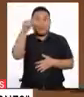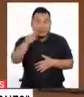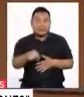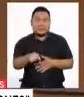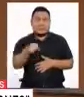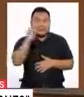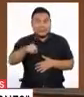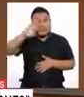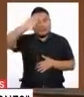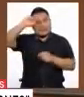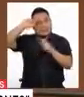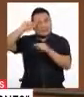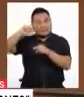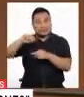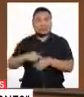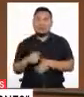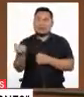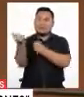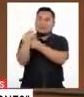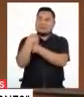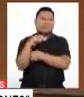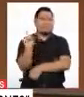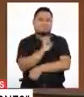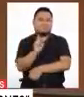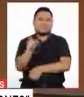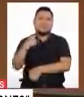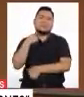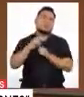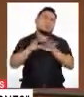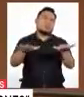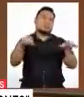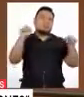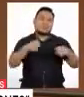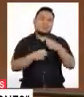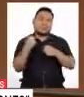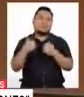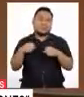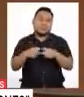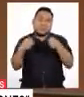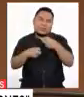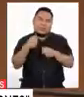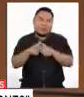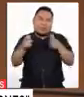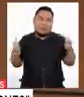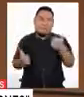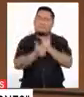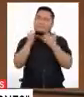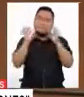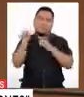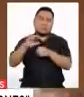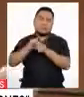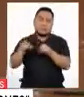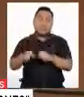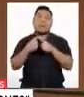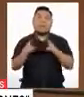enfermedad no nos va a vencer. ¿Hace daño? Sí hace daño, porque es muy compleja, muy agresiva, muy contagiosa, pero